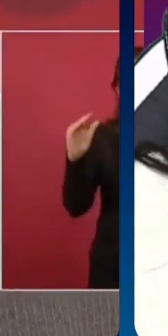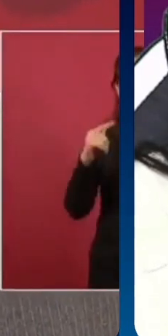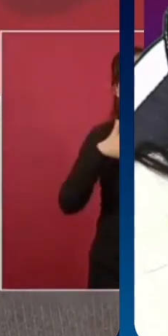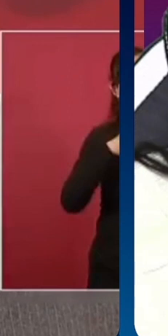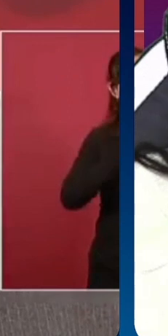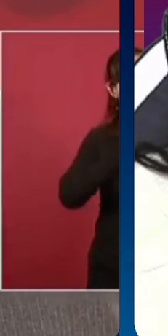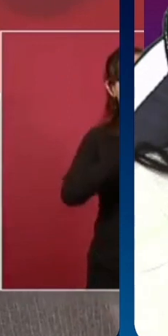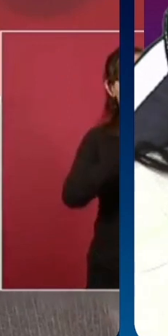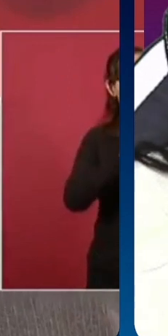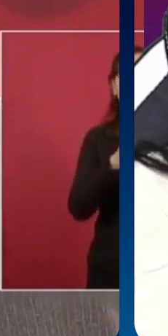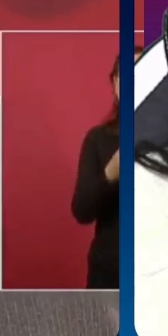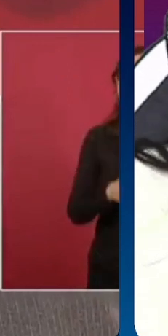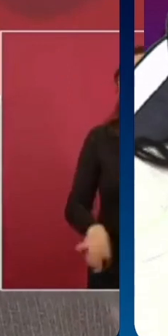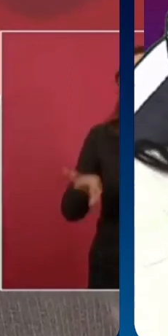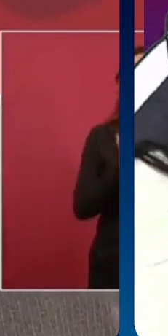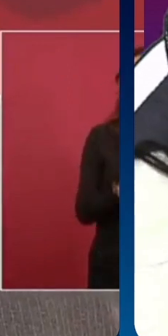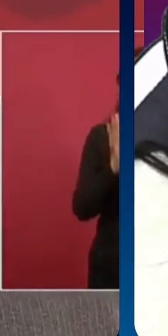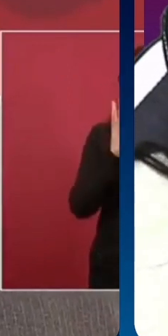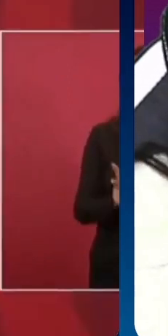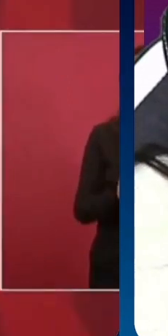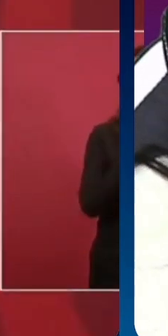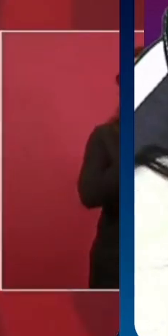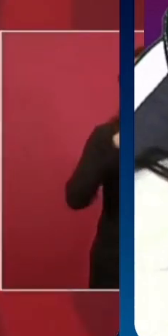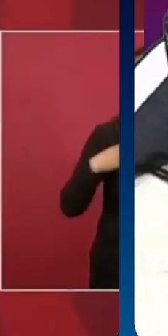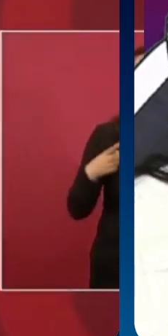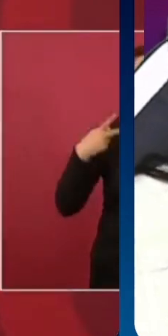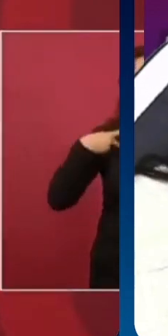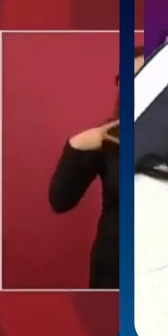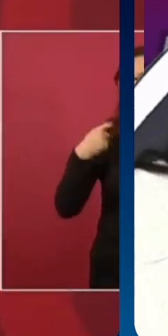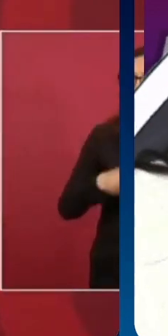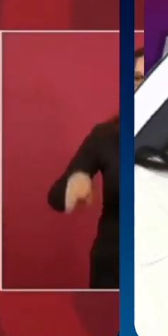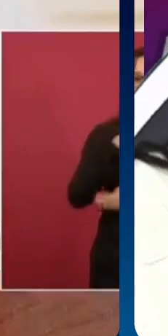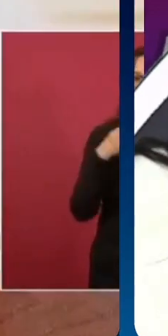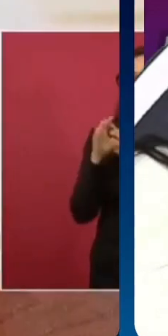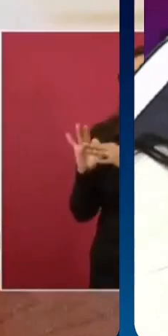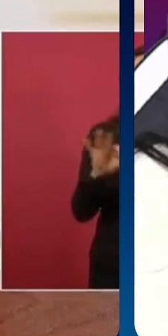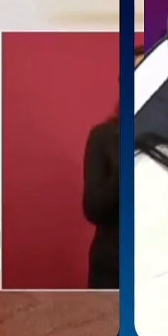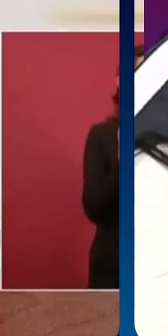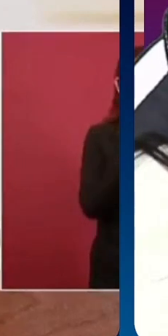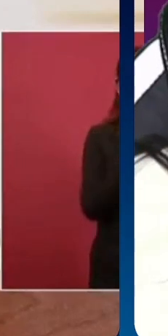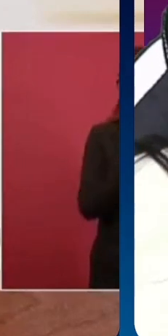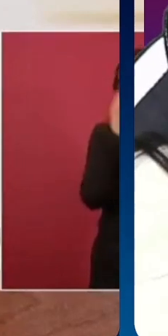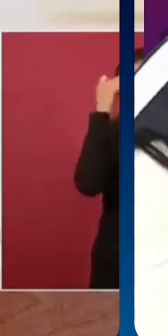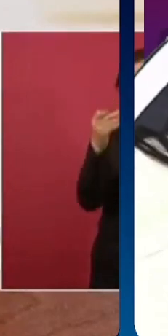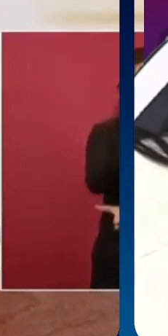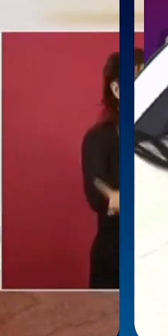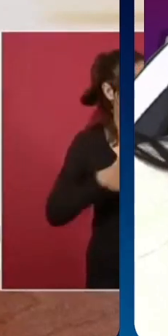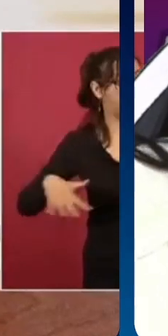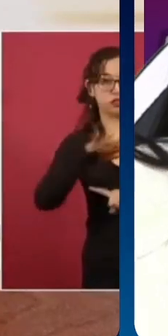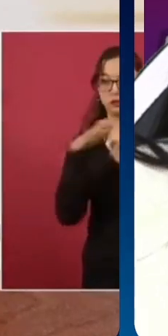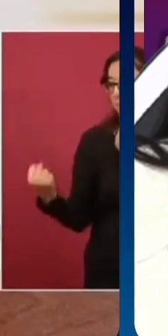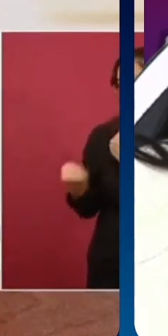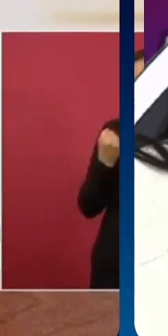el típico amo, dueño y señor o el típico RP del antro que te dice tú sí, tú no, tú estás fuera y